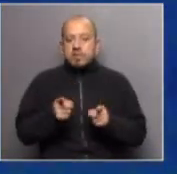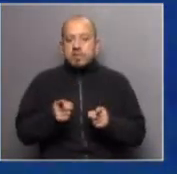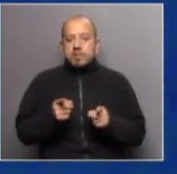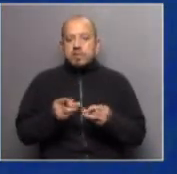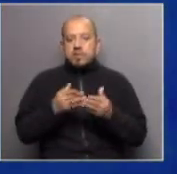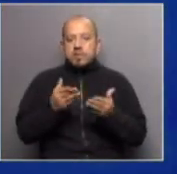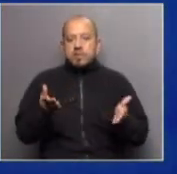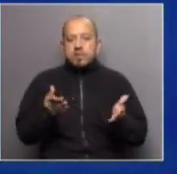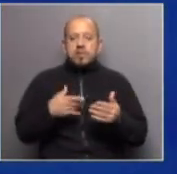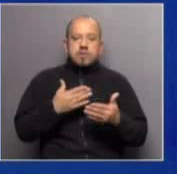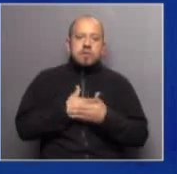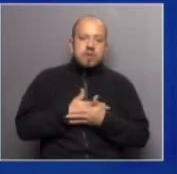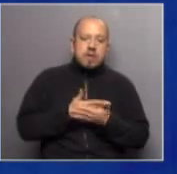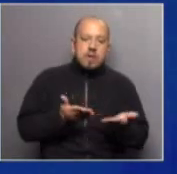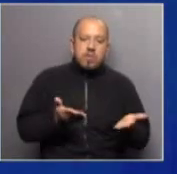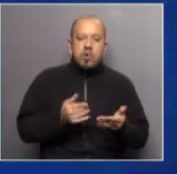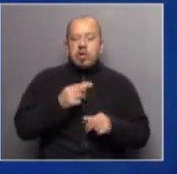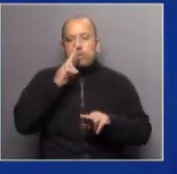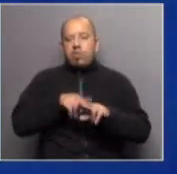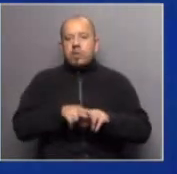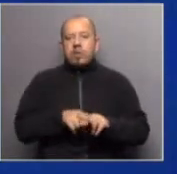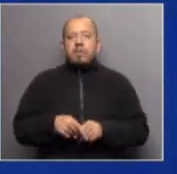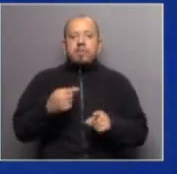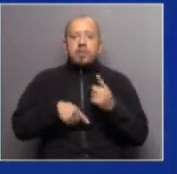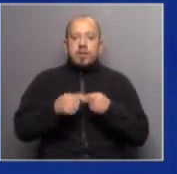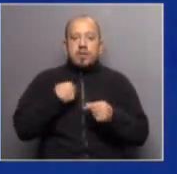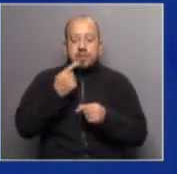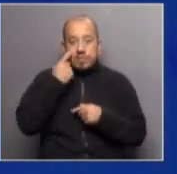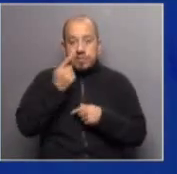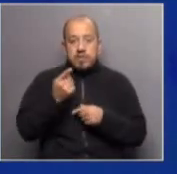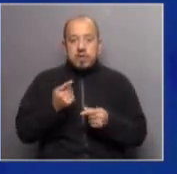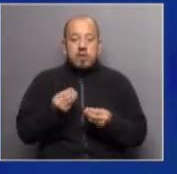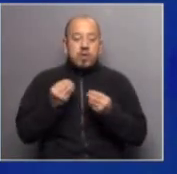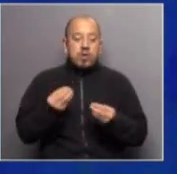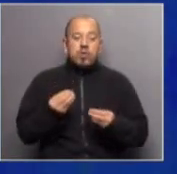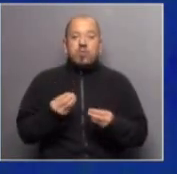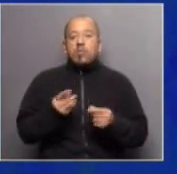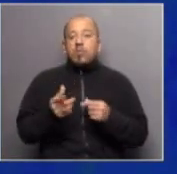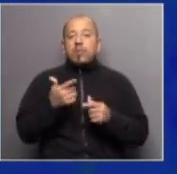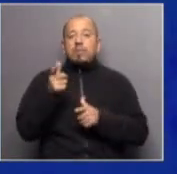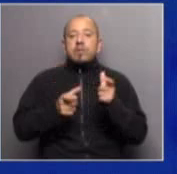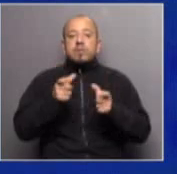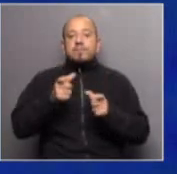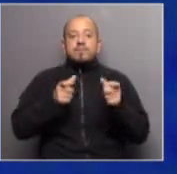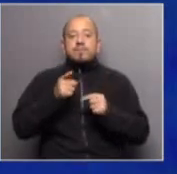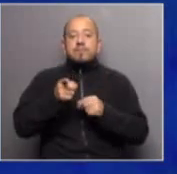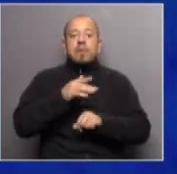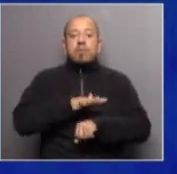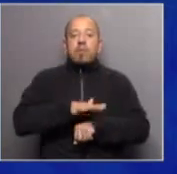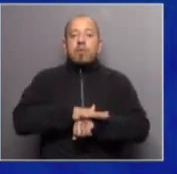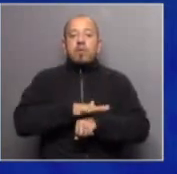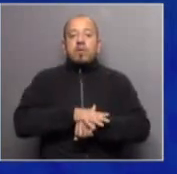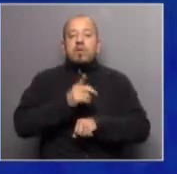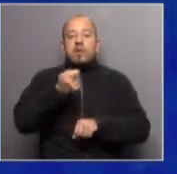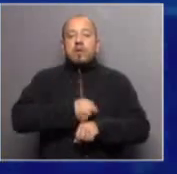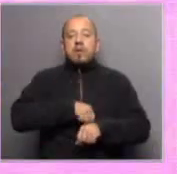las típicas, ¿no? El amor, la pasión, la muerte, pero ahí se veía cómo se relacionaba la gente en aquella época, que era una época en